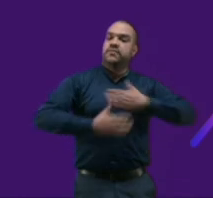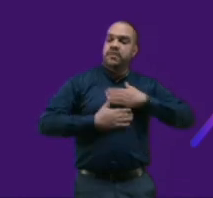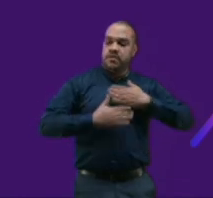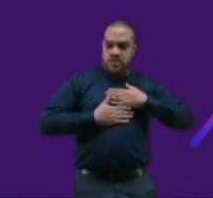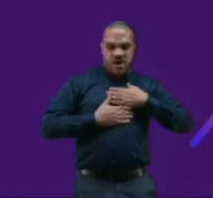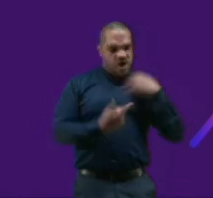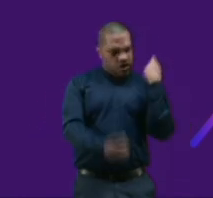mundo